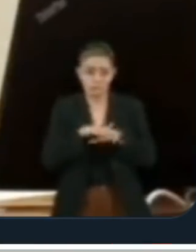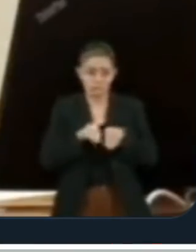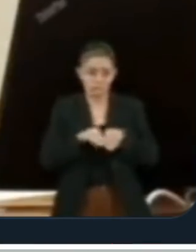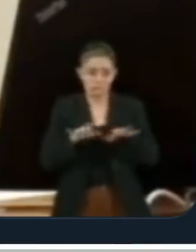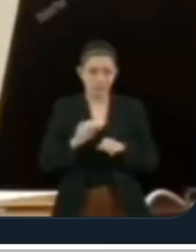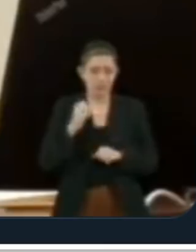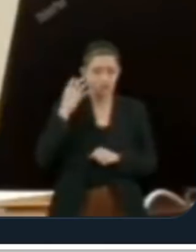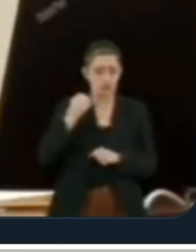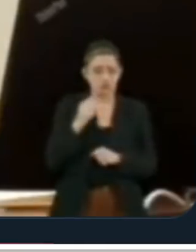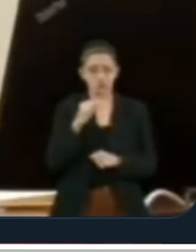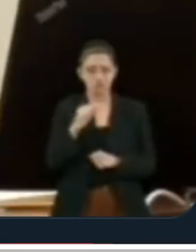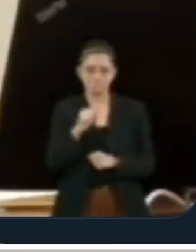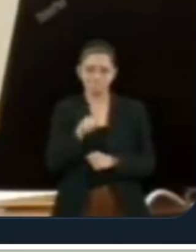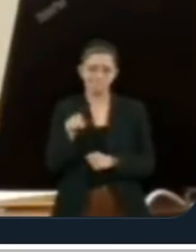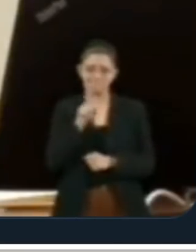miente.